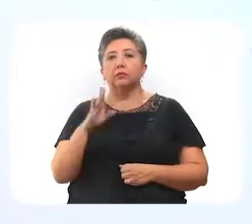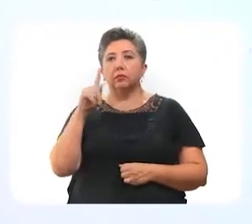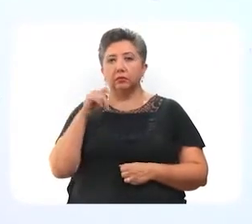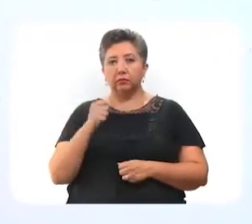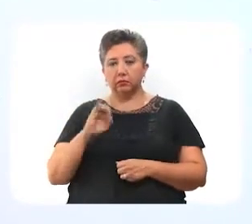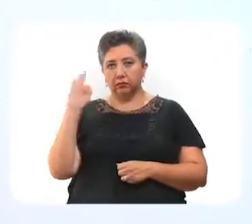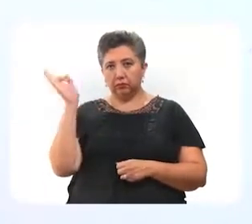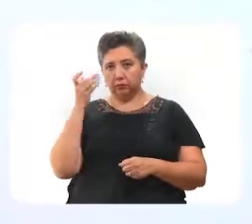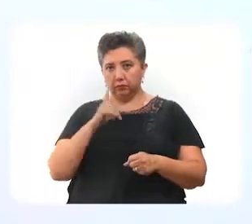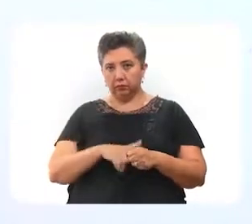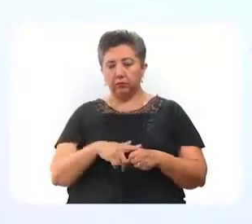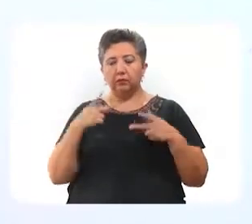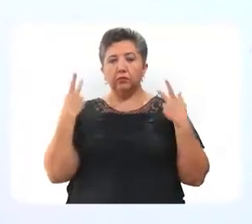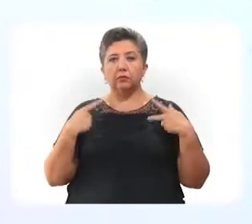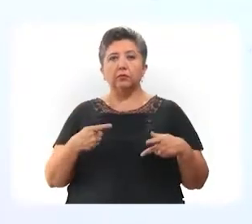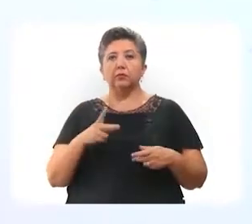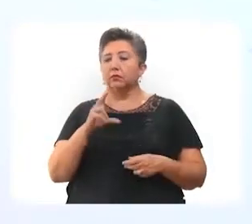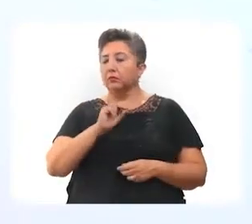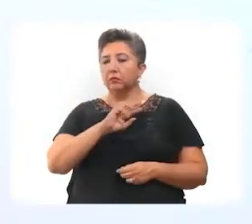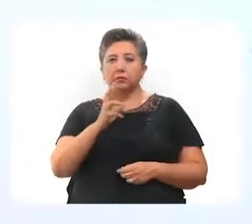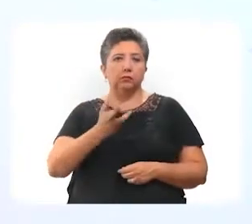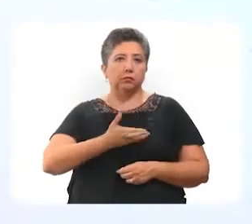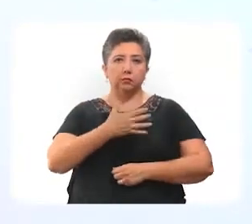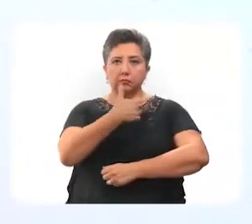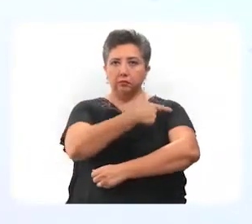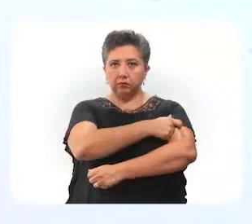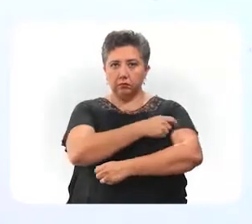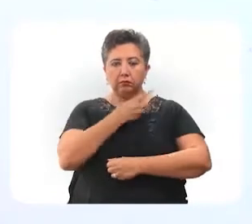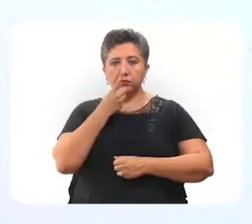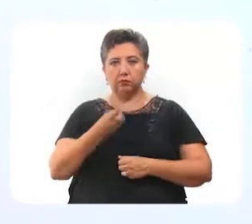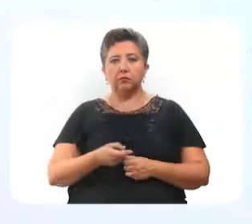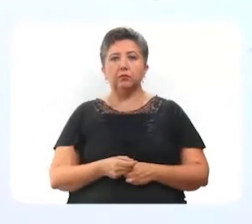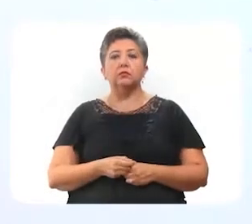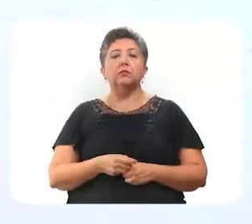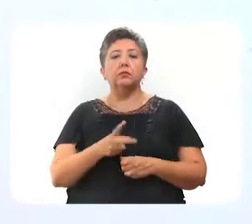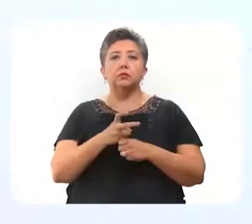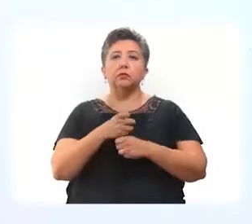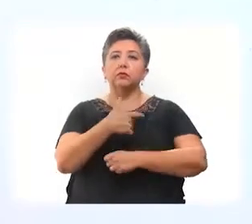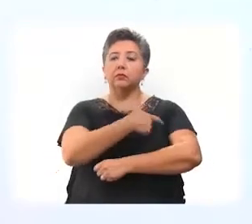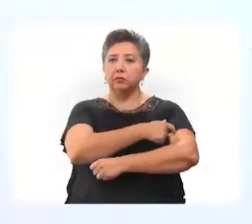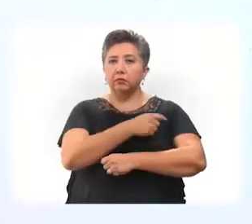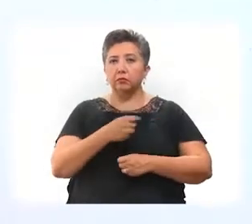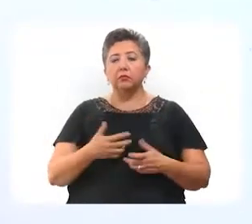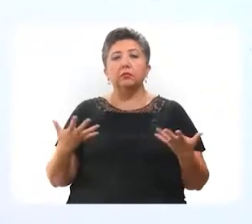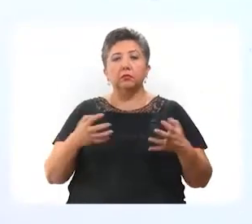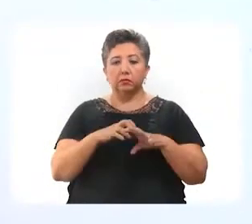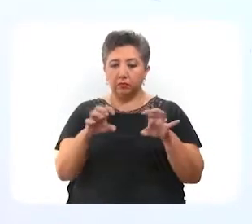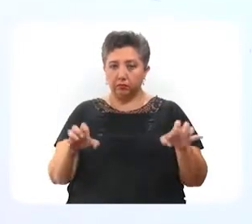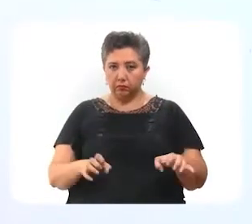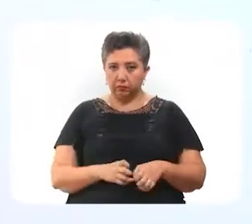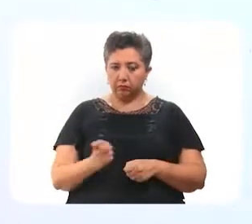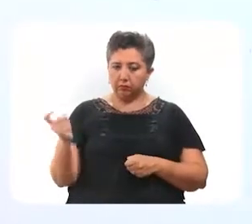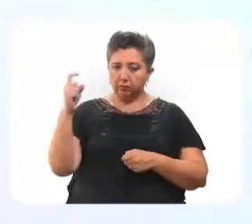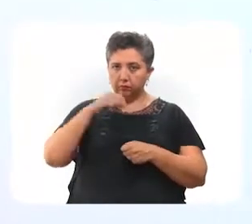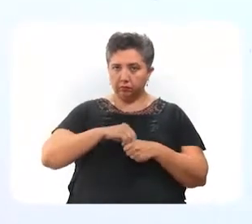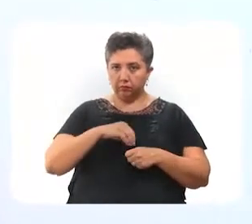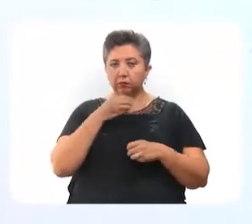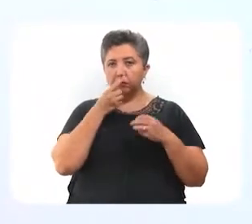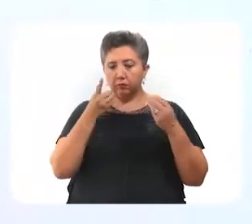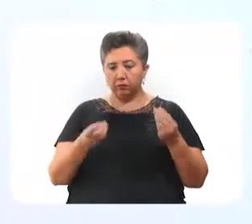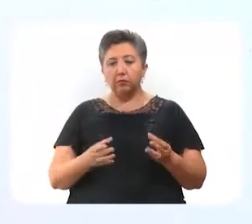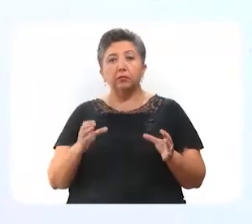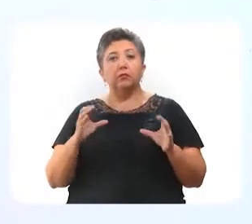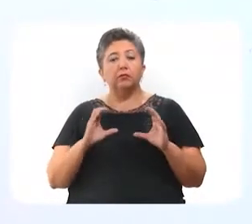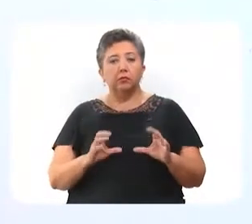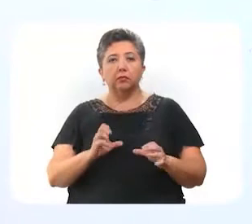Bienestar Federal. Las personas que no han recibido la vacuna se les invita a aplicarla, hacer equipo y sumarse a la protección